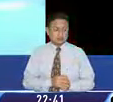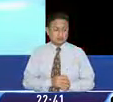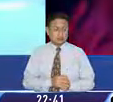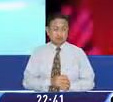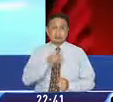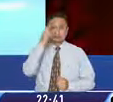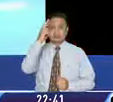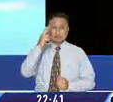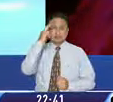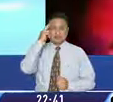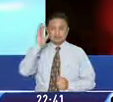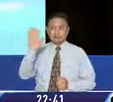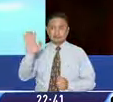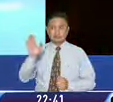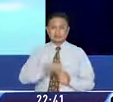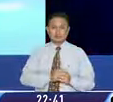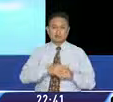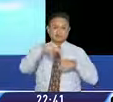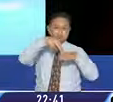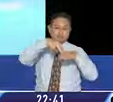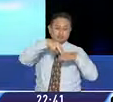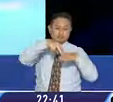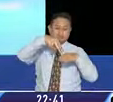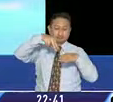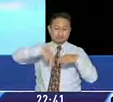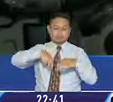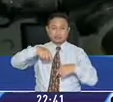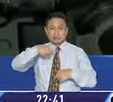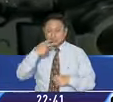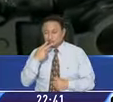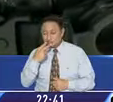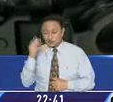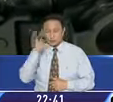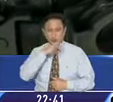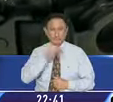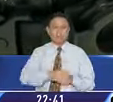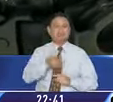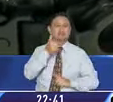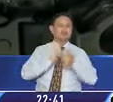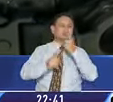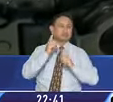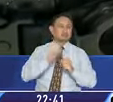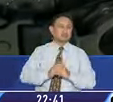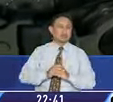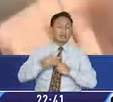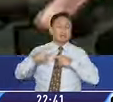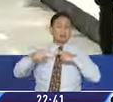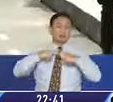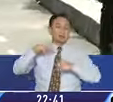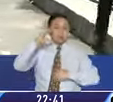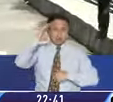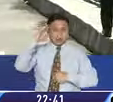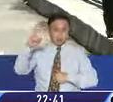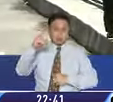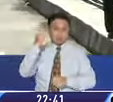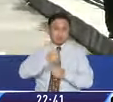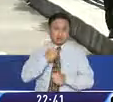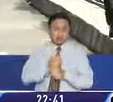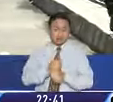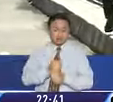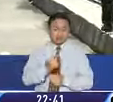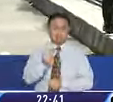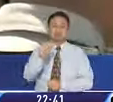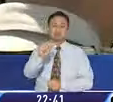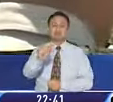y bajó de las barandas. Aparentemente tenía aliento a licor. Al jefe policial le comentó que el trabajo está malo y lo que gana no le alcanza